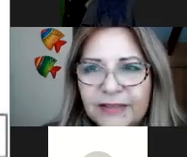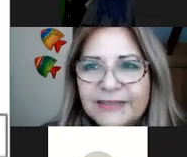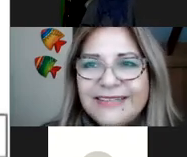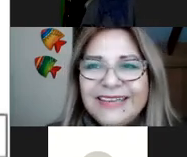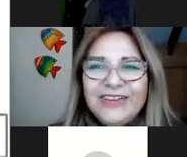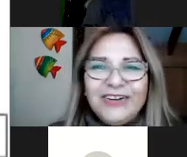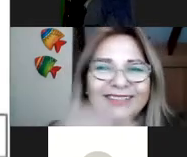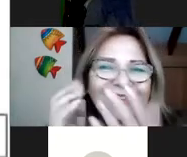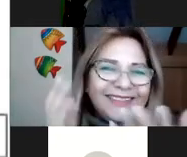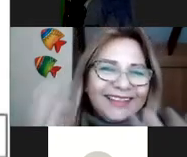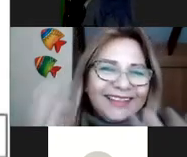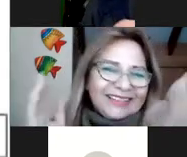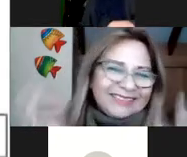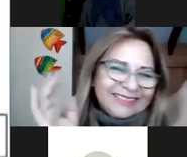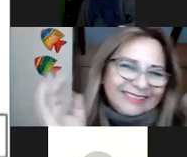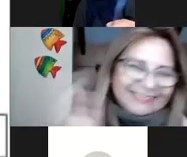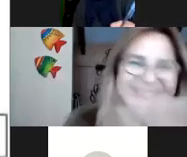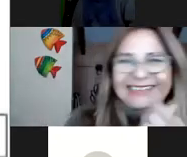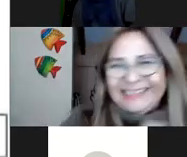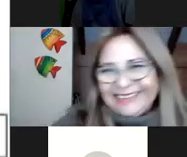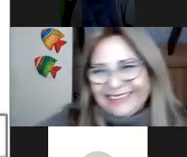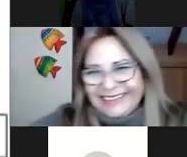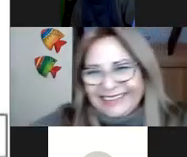Fíjense bien, chiquillos. Y yo le Pero están aún dando así, las...